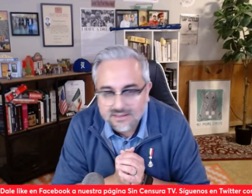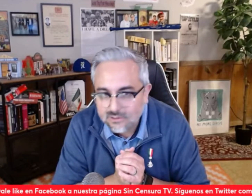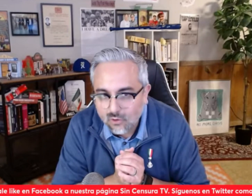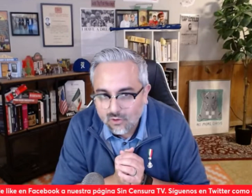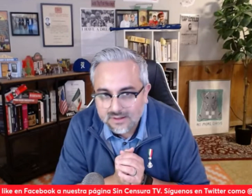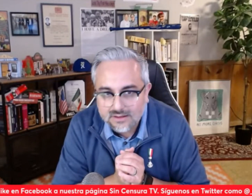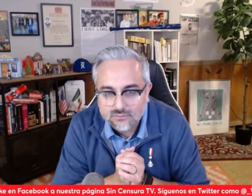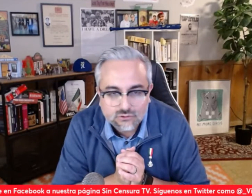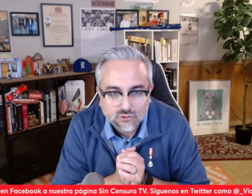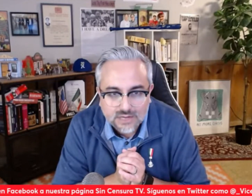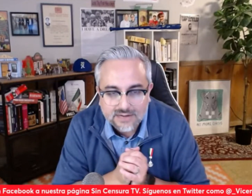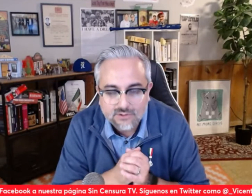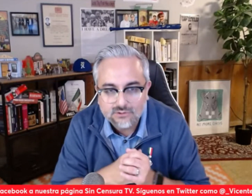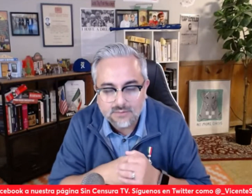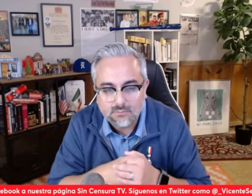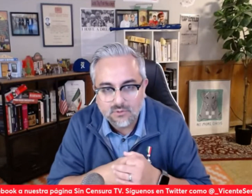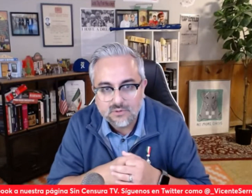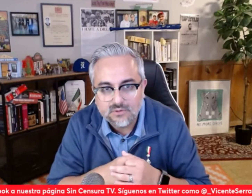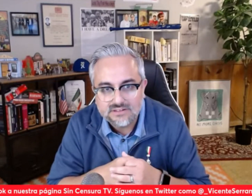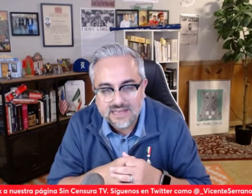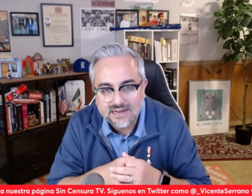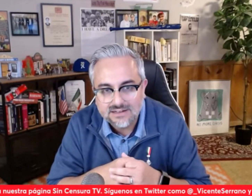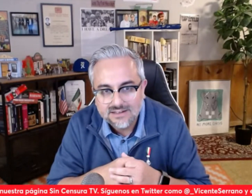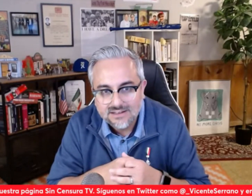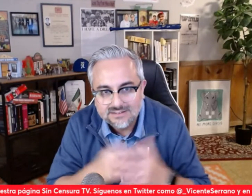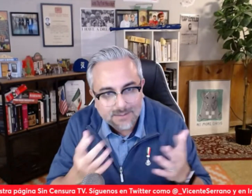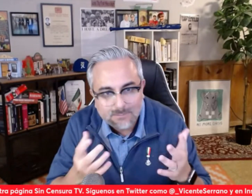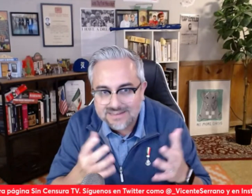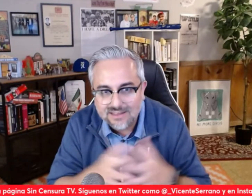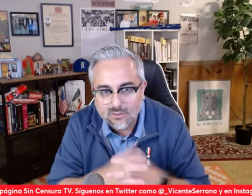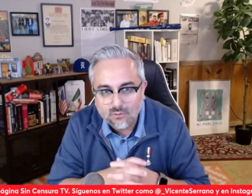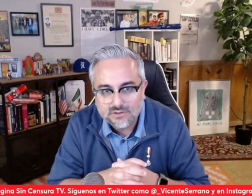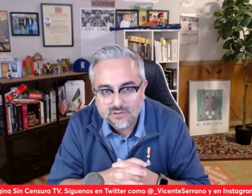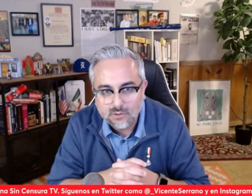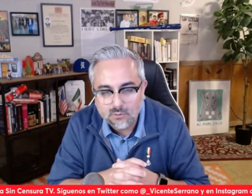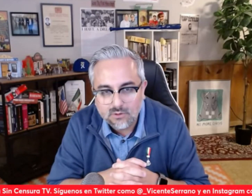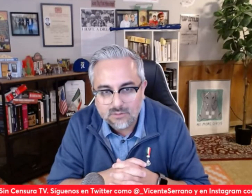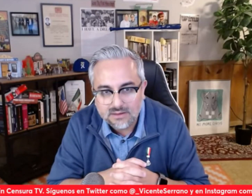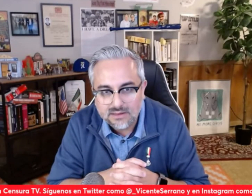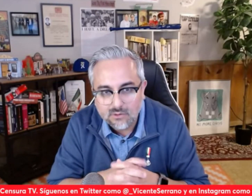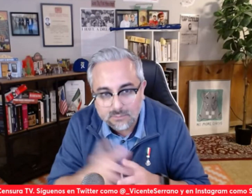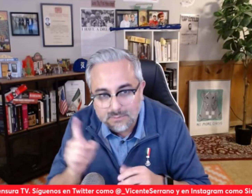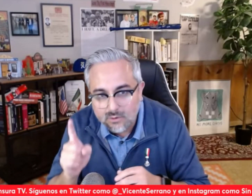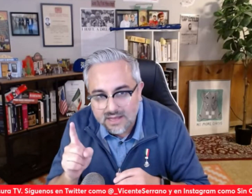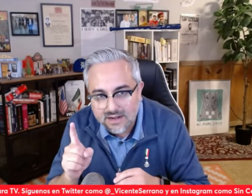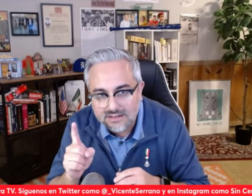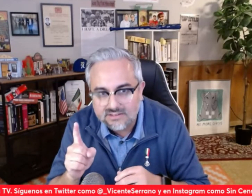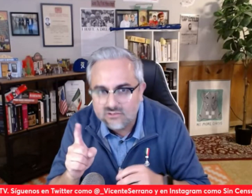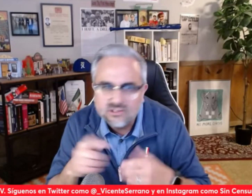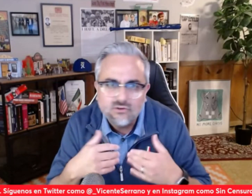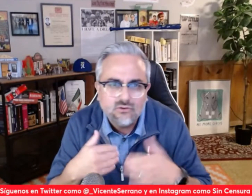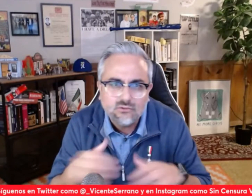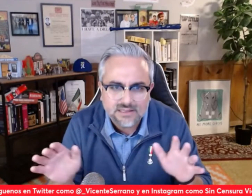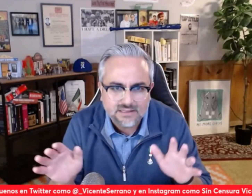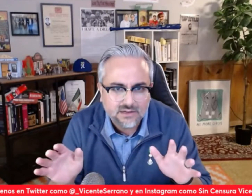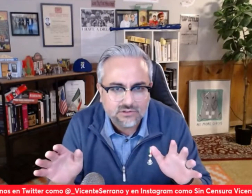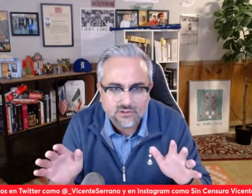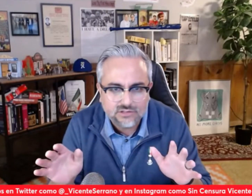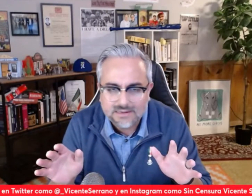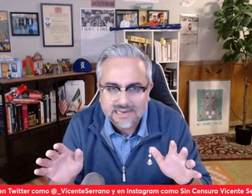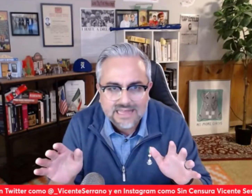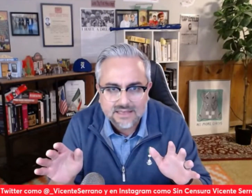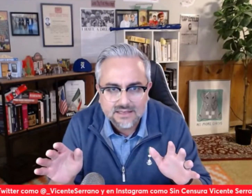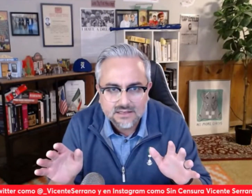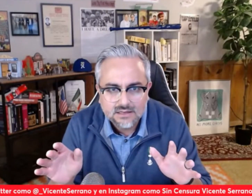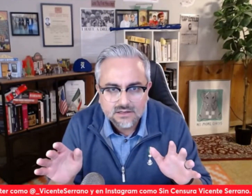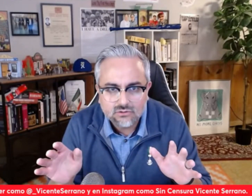representantes, seguidores, funcionarios del Poder Judicial se le han pasado ofendiendo al pueblo de México. En primer lugar, al decir, ustedes son unos pendejos y no